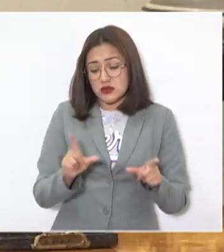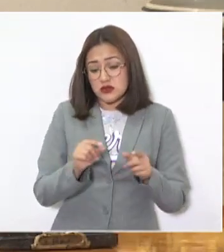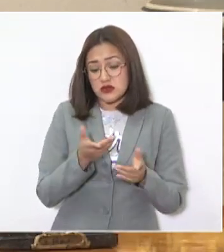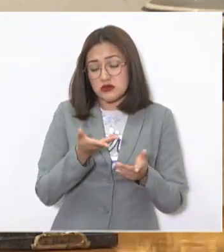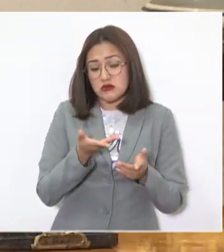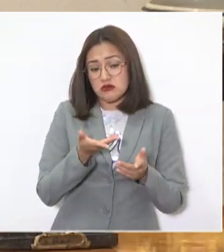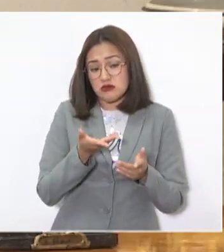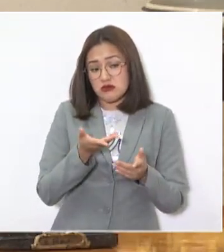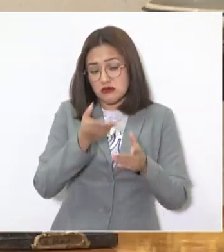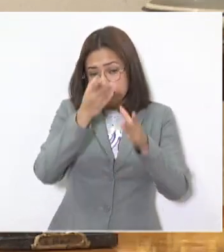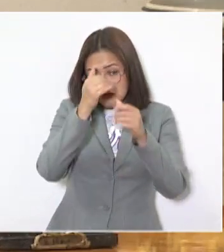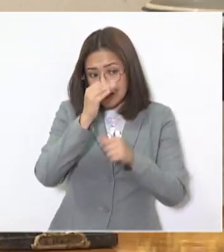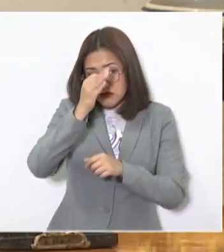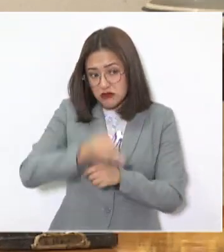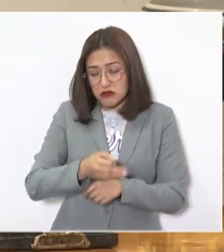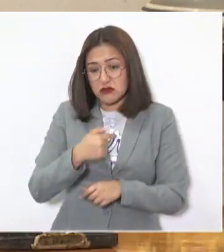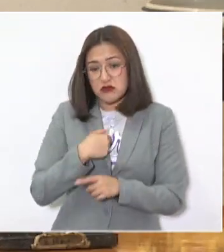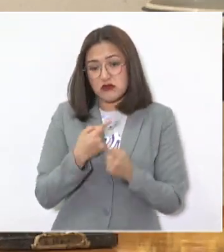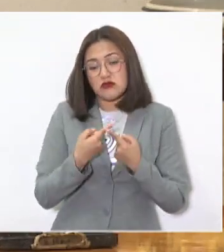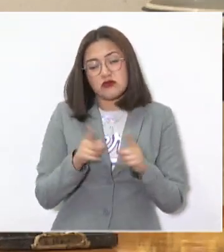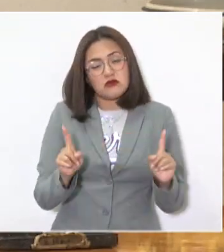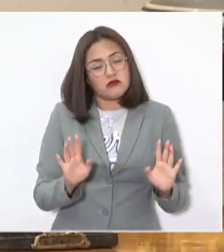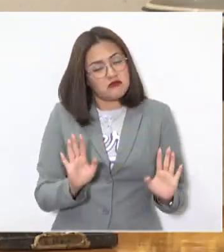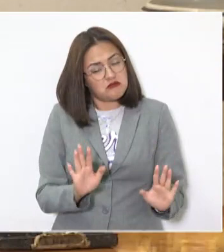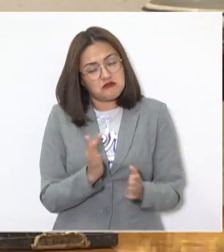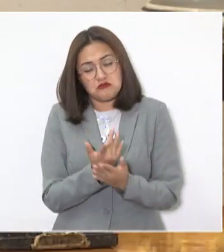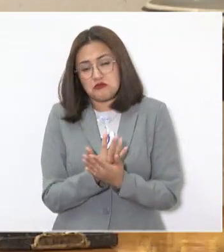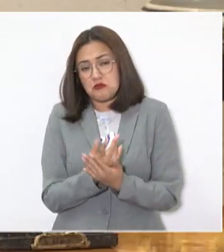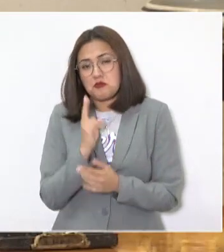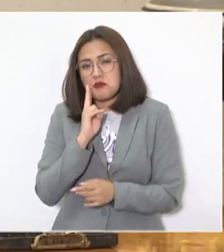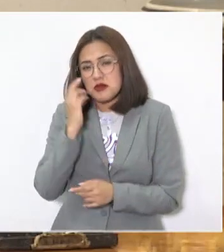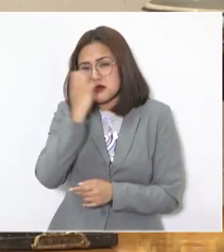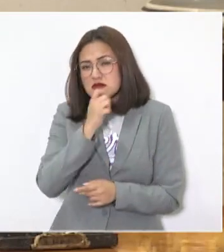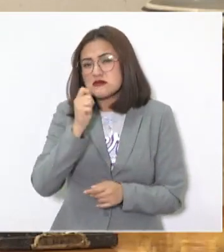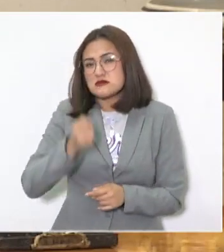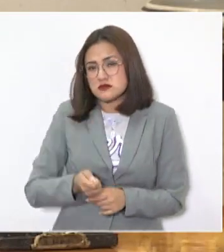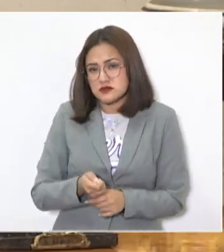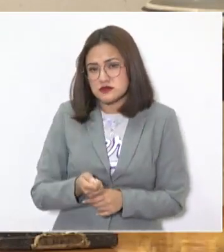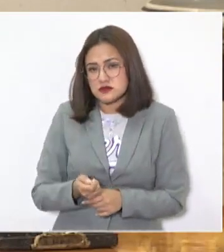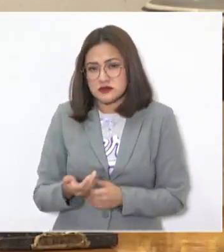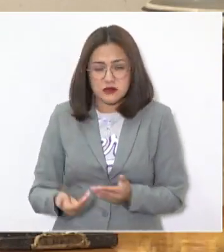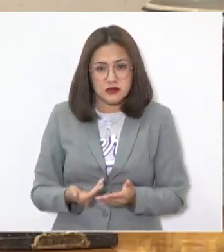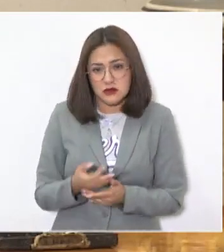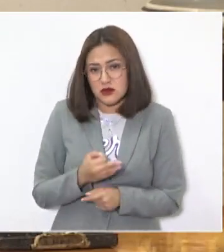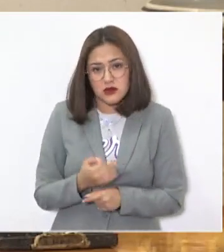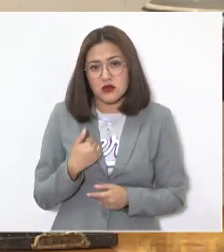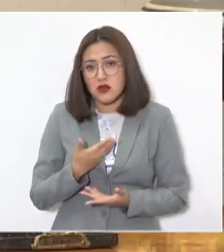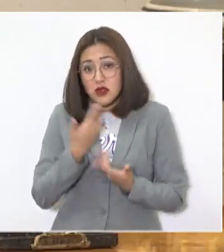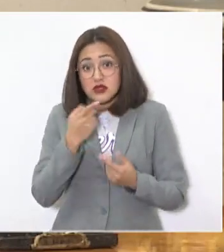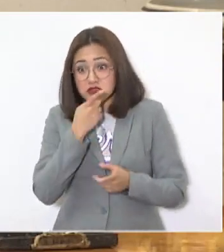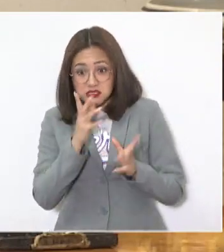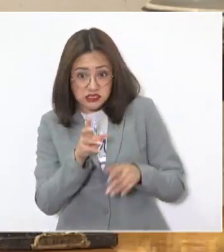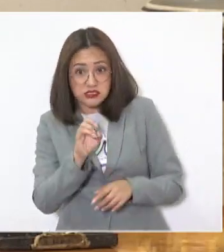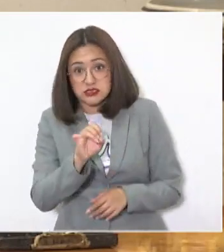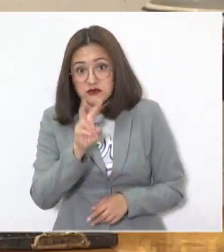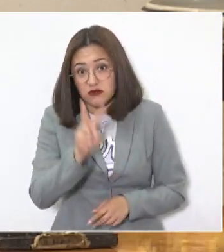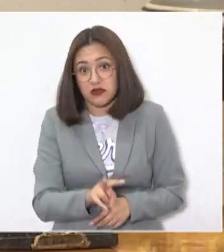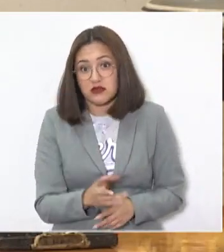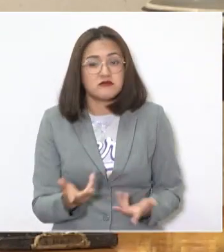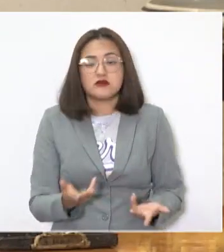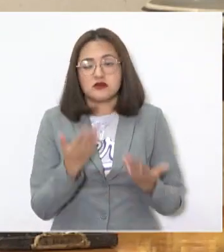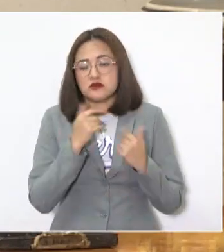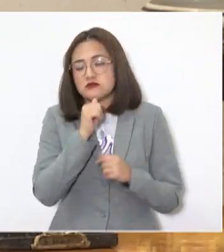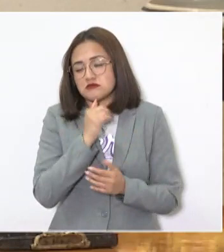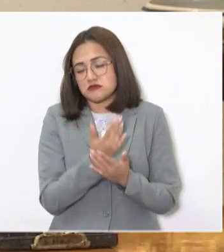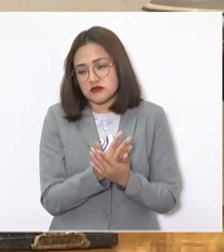y que se autorice la obra hay una diferencia. Entonces, por el momento no puedo pensar ni decir